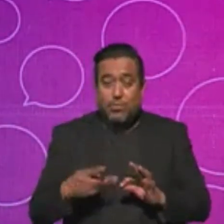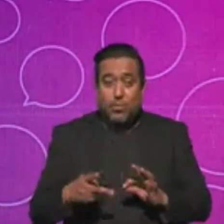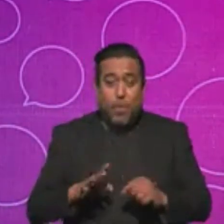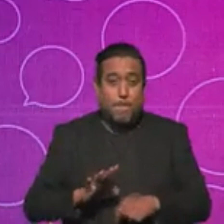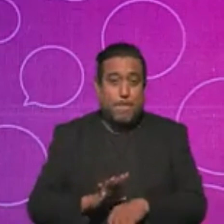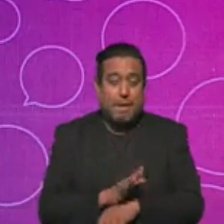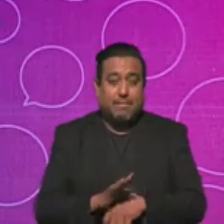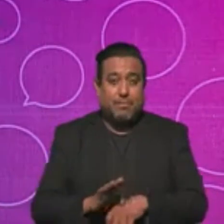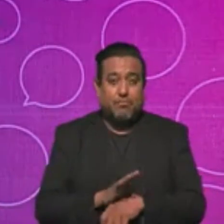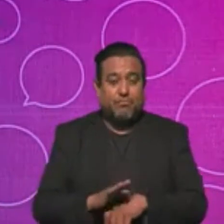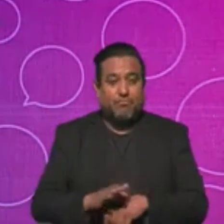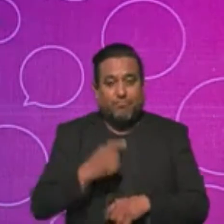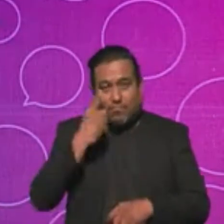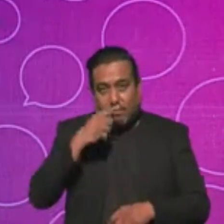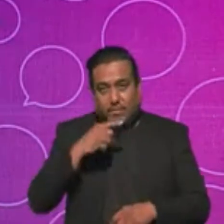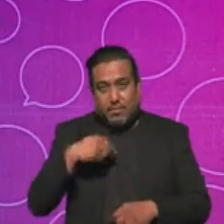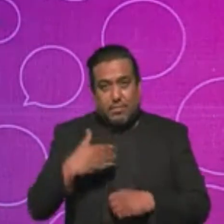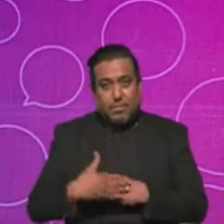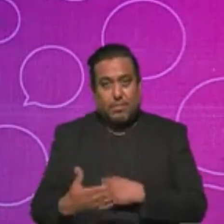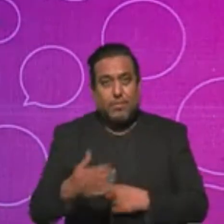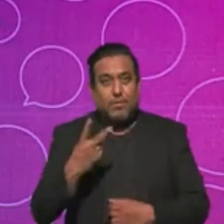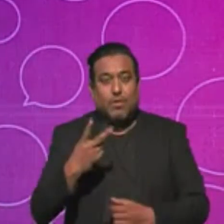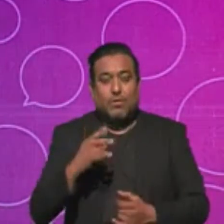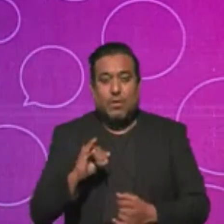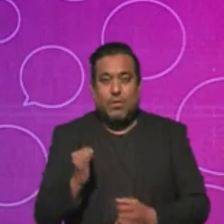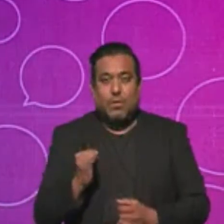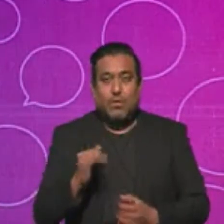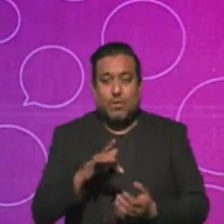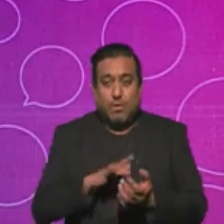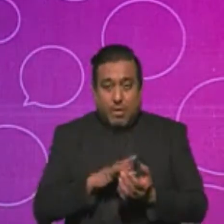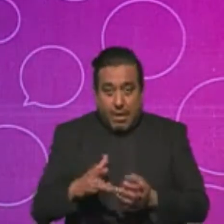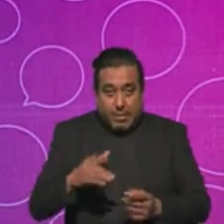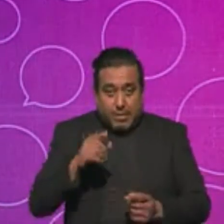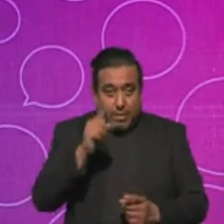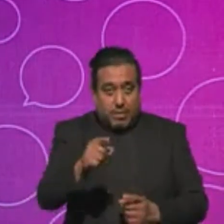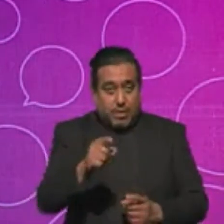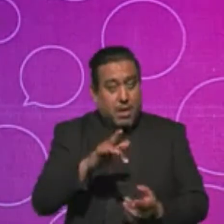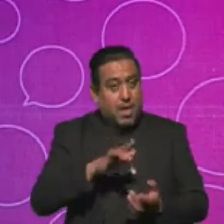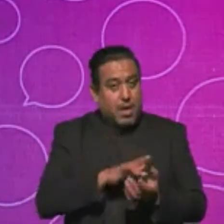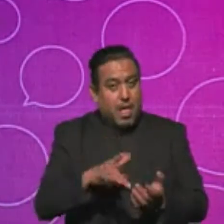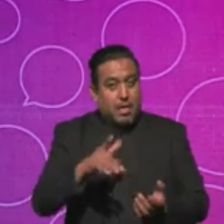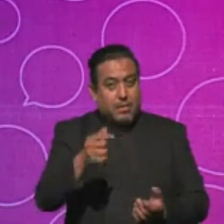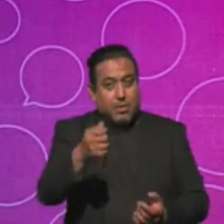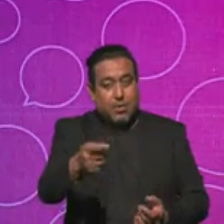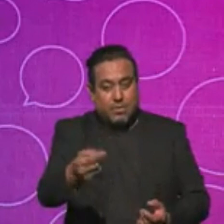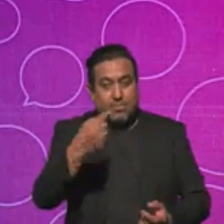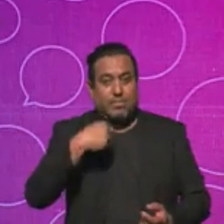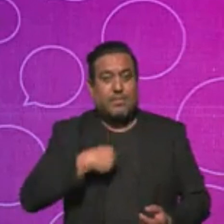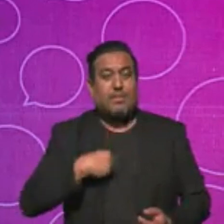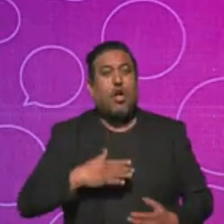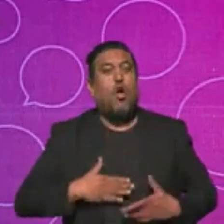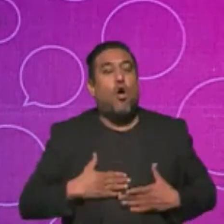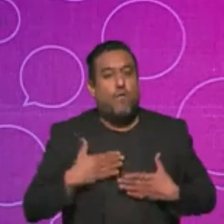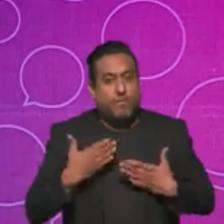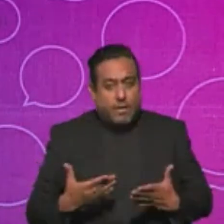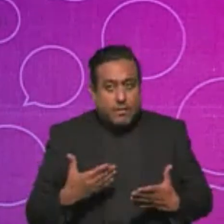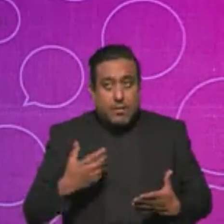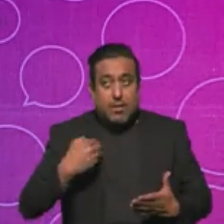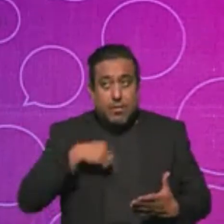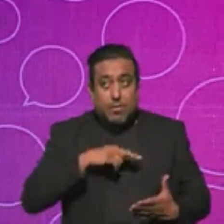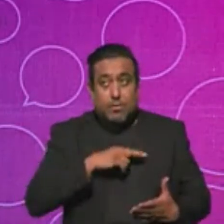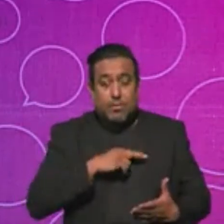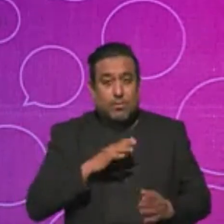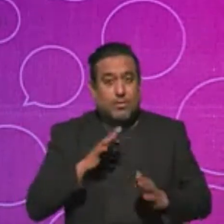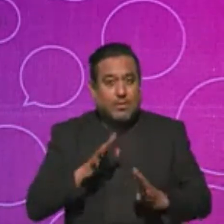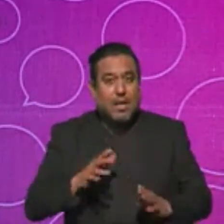del resultado que vamos a tener este 2 de junio Gracias a ti y gracias a la confianza que puedas tener en nosotros vamos a hacer a un